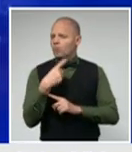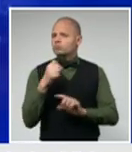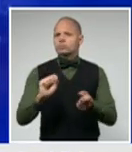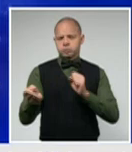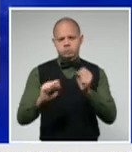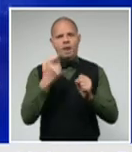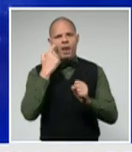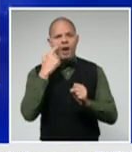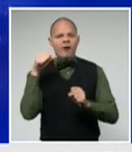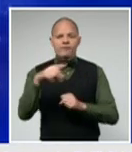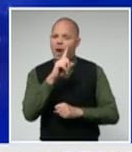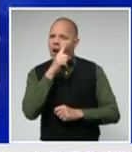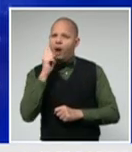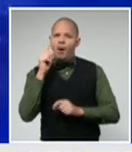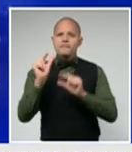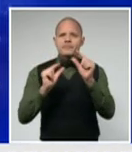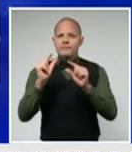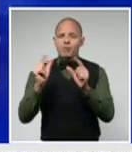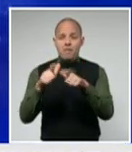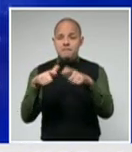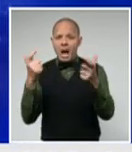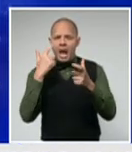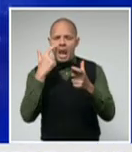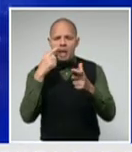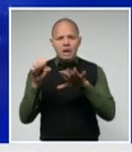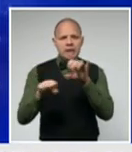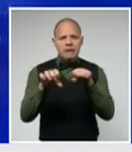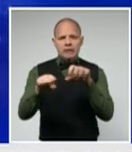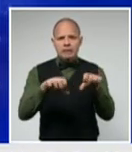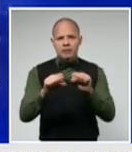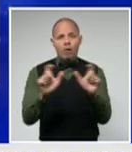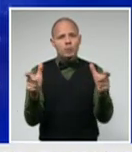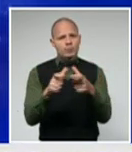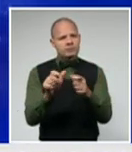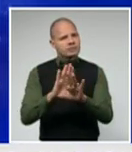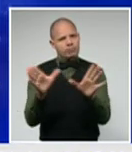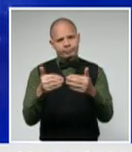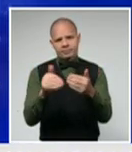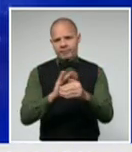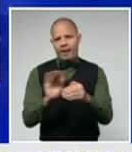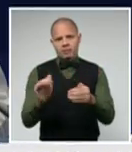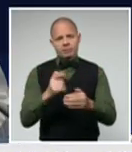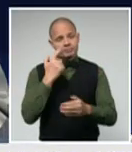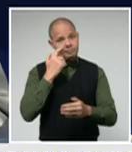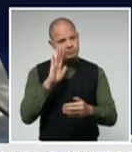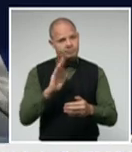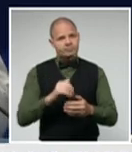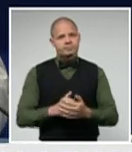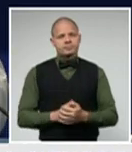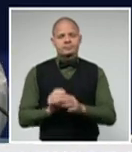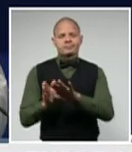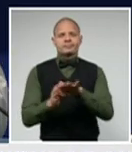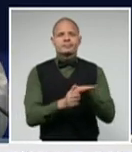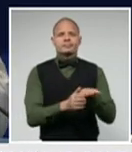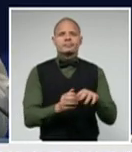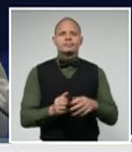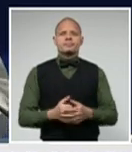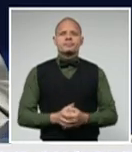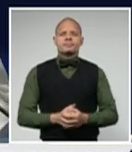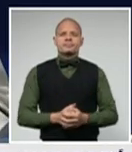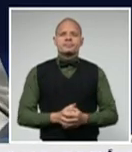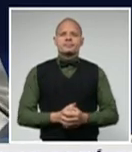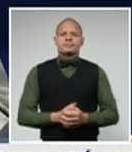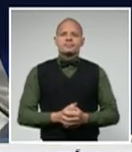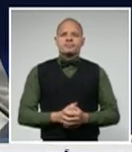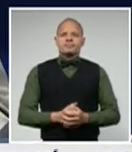población y poder identificar todas las personas que puedan tener la enfermedad. Ahora, si